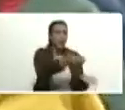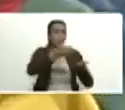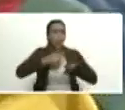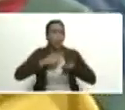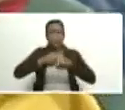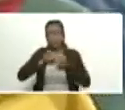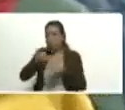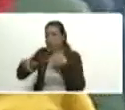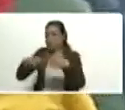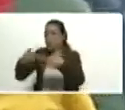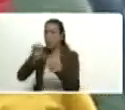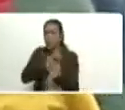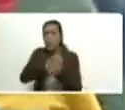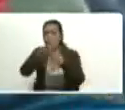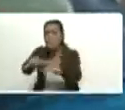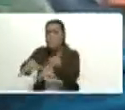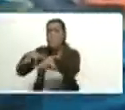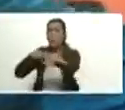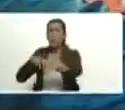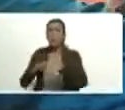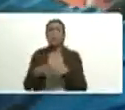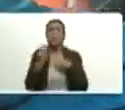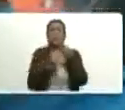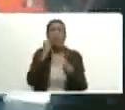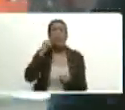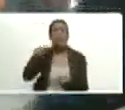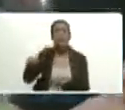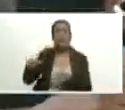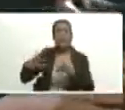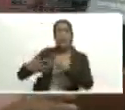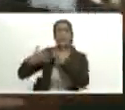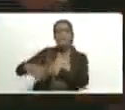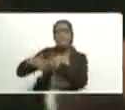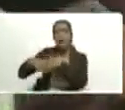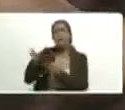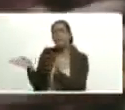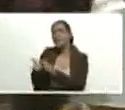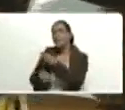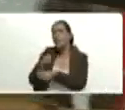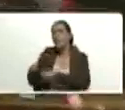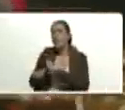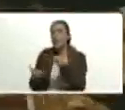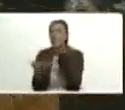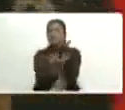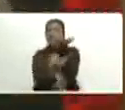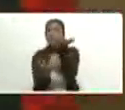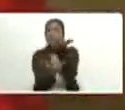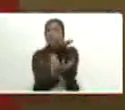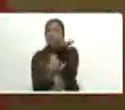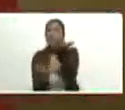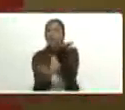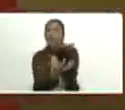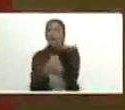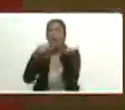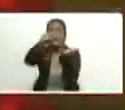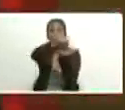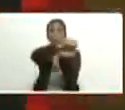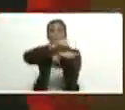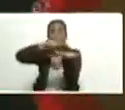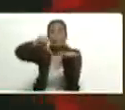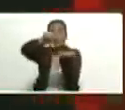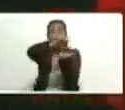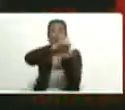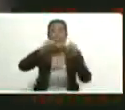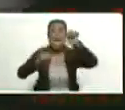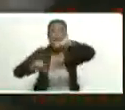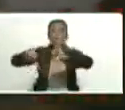nos ha brindado bastante apoyo en nuestro ¿Qué está equipo. Ocurriendo adentro de la máquina ahí? En estos momentos se está tostando el café. Esto es un proceso físico y